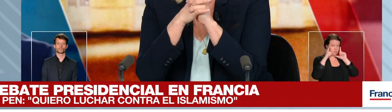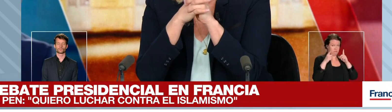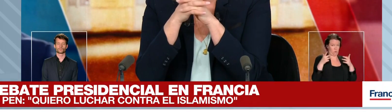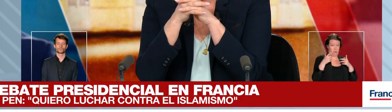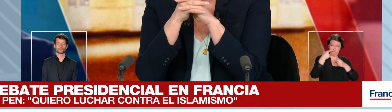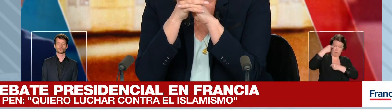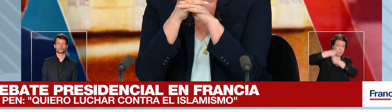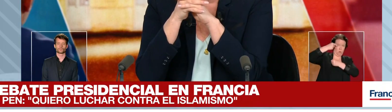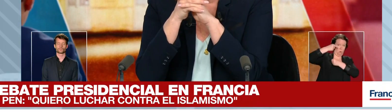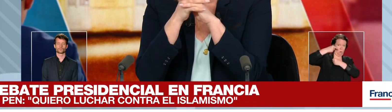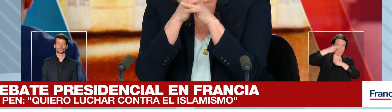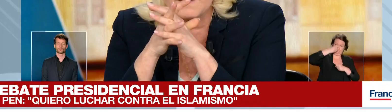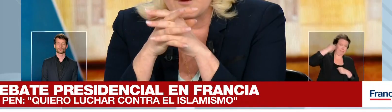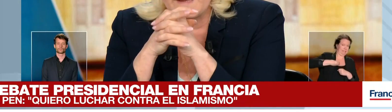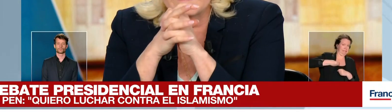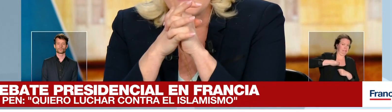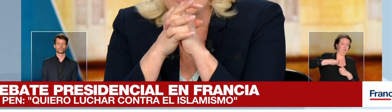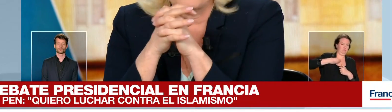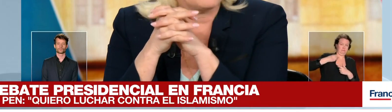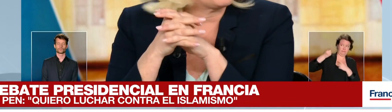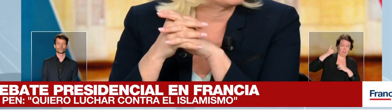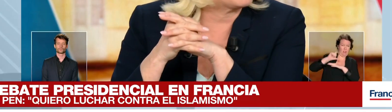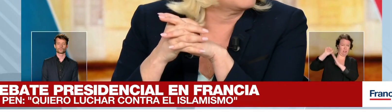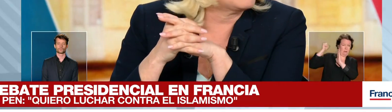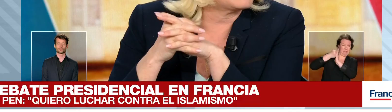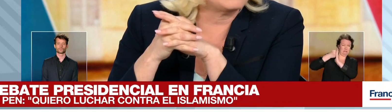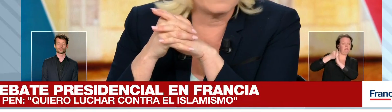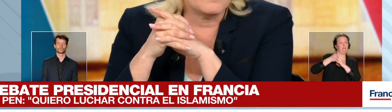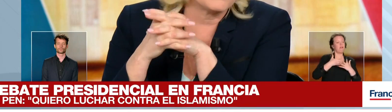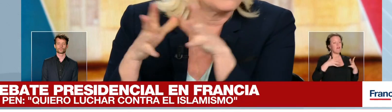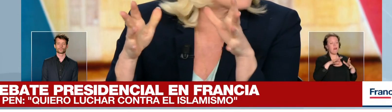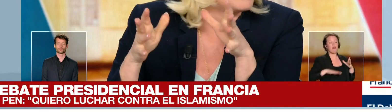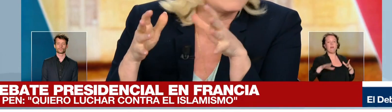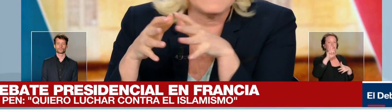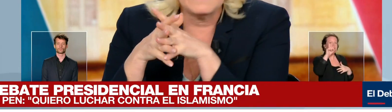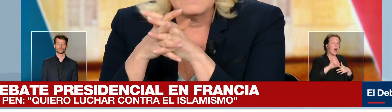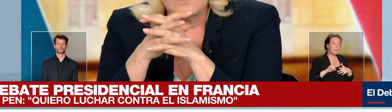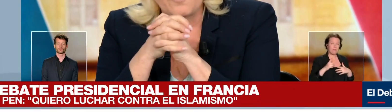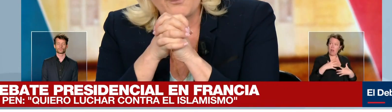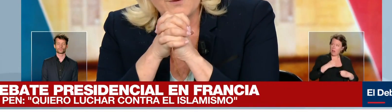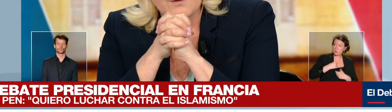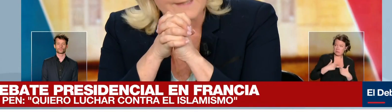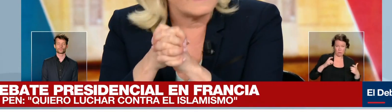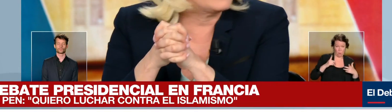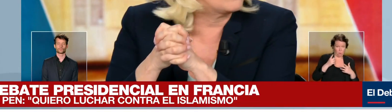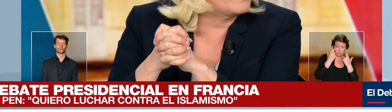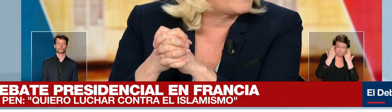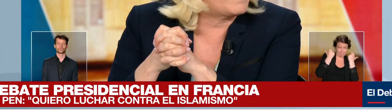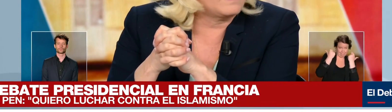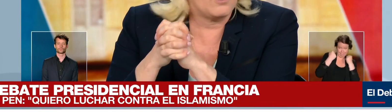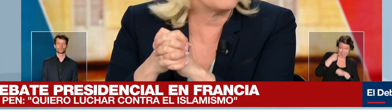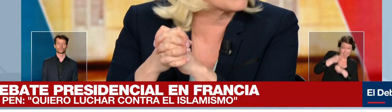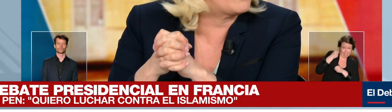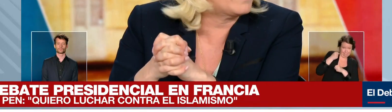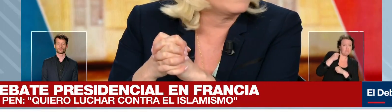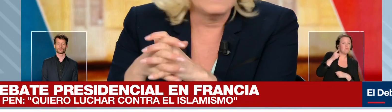islamistas. Pienso que la gran mayoría de las mujeres jóvenes que lo usan no pueden hacerlo de otra manera, aunque no se